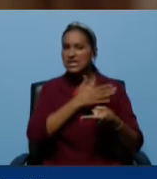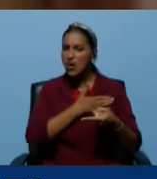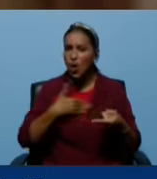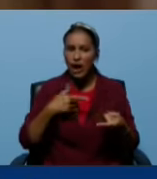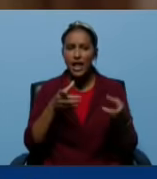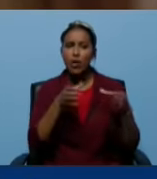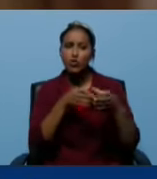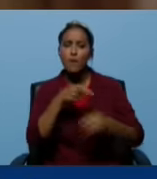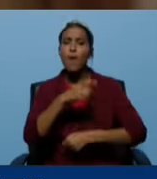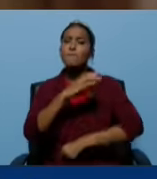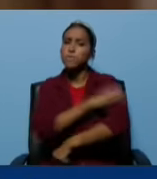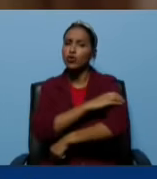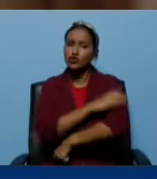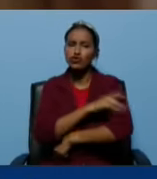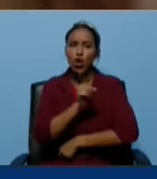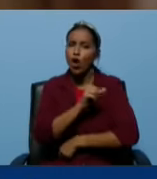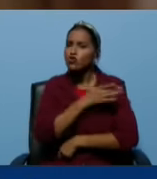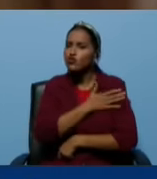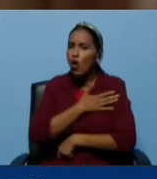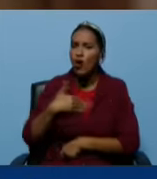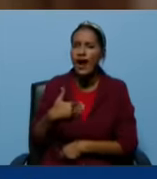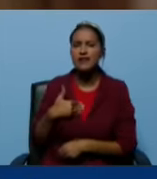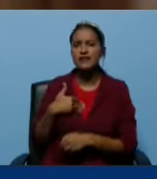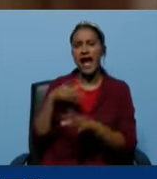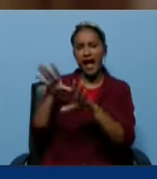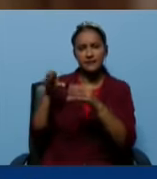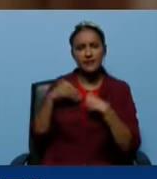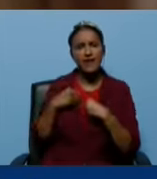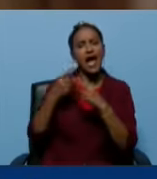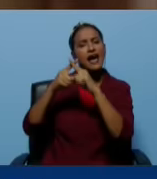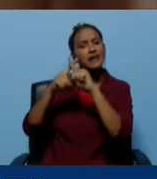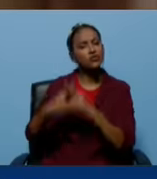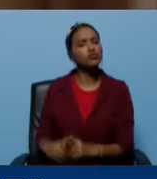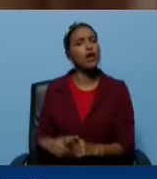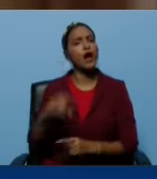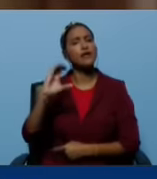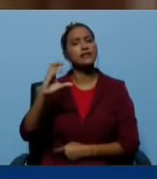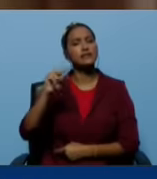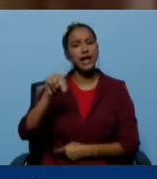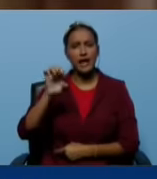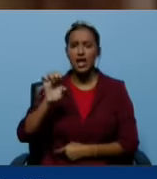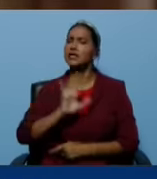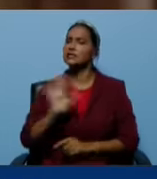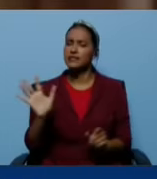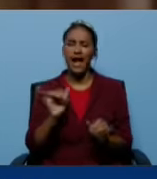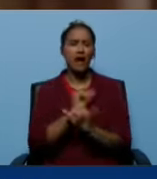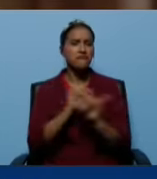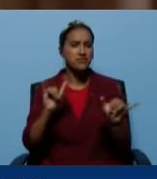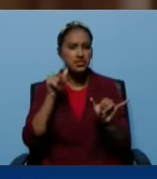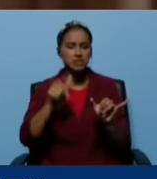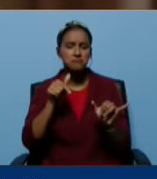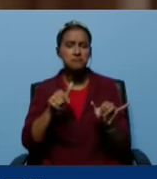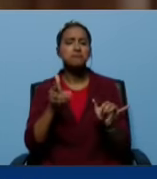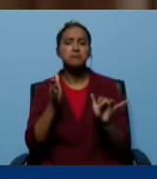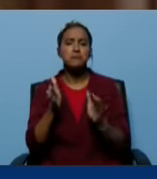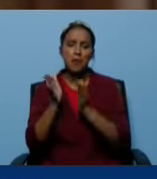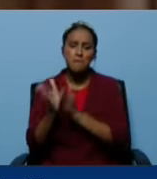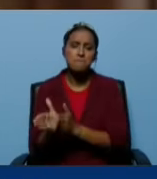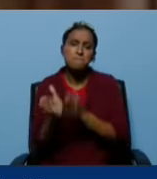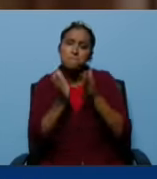resultados electorales que todos conocemos. Hay que cerrar ya esta página, este capítulo. Quedan